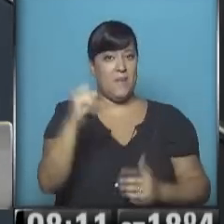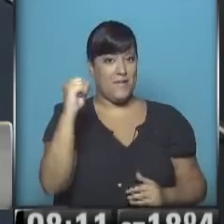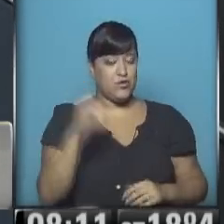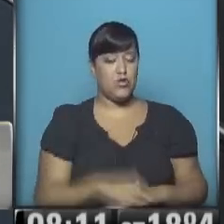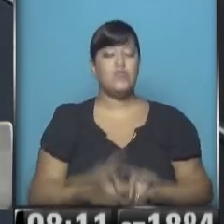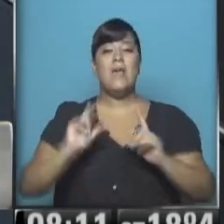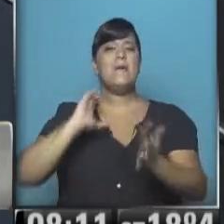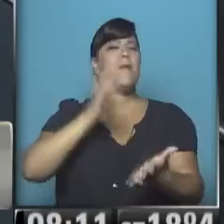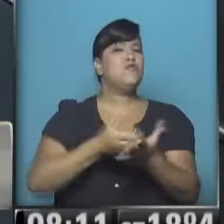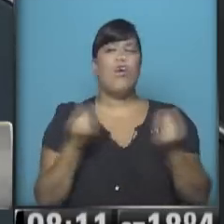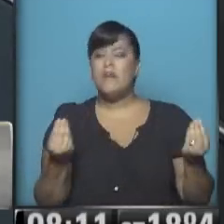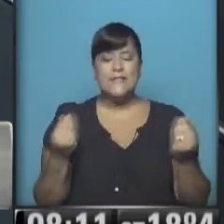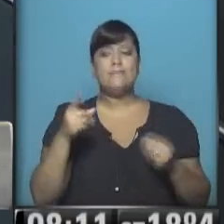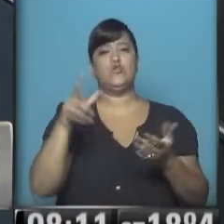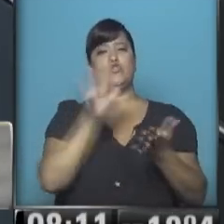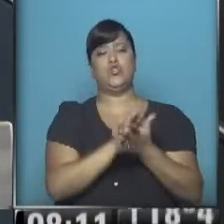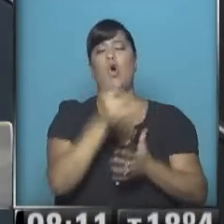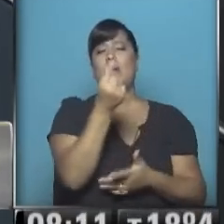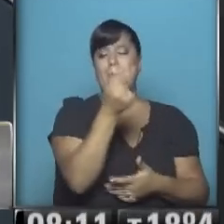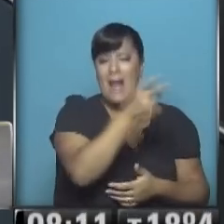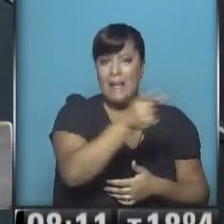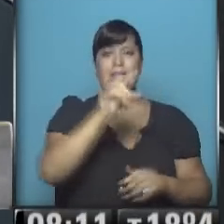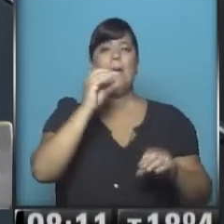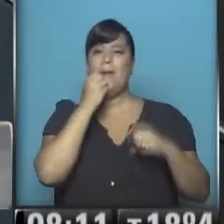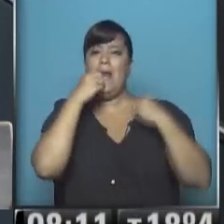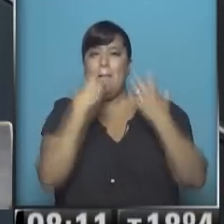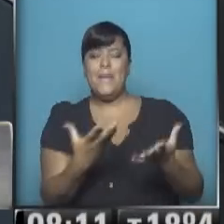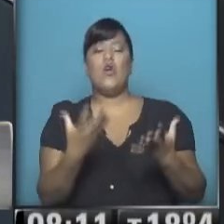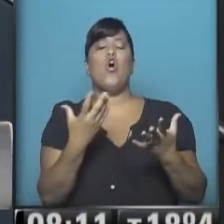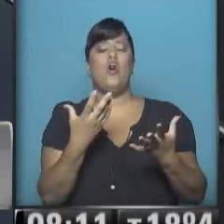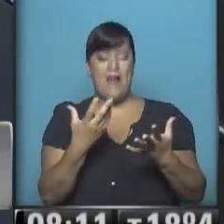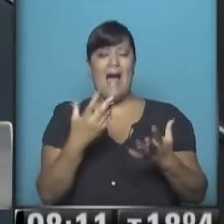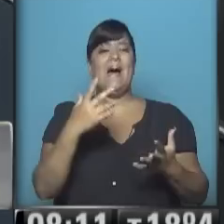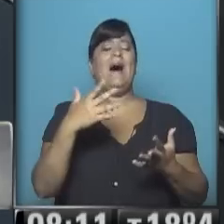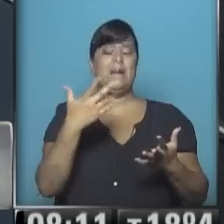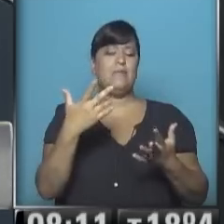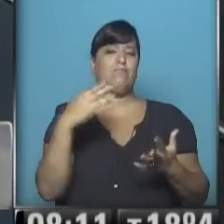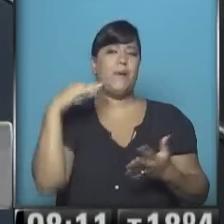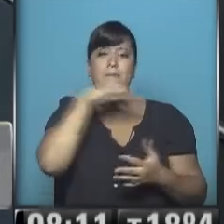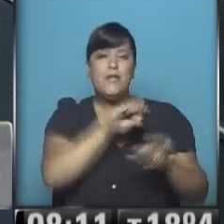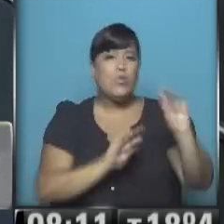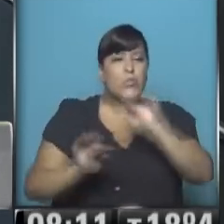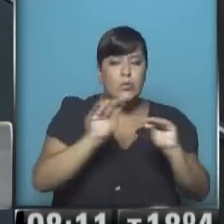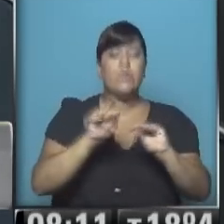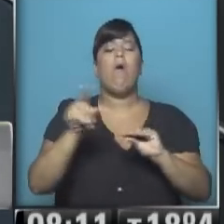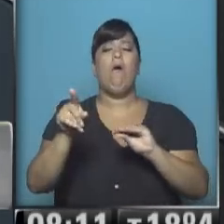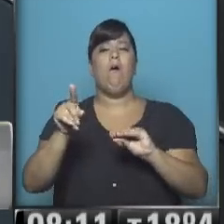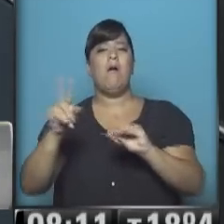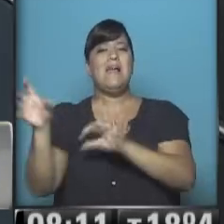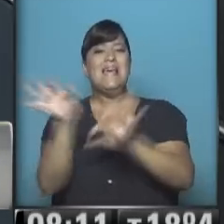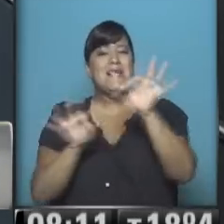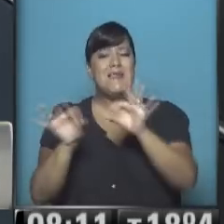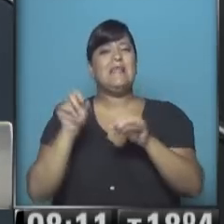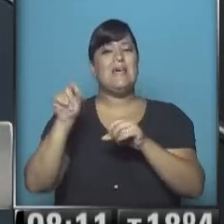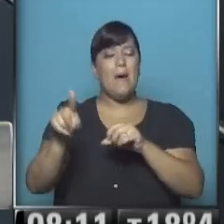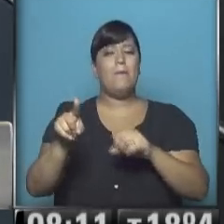inversiones que tienen que ver con bienes de capital con mejora en variedades genética con eh estrategias de promoción para la